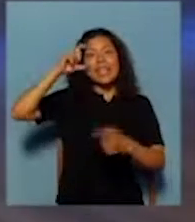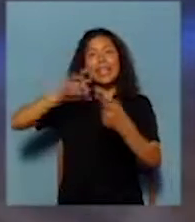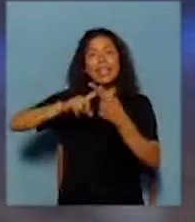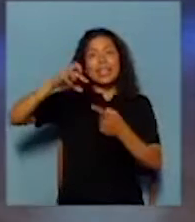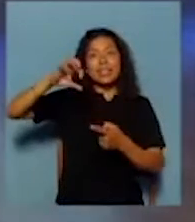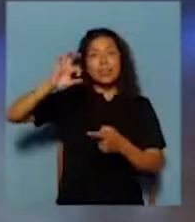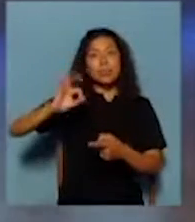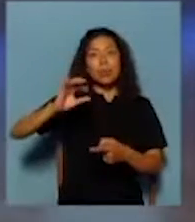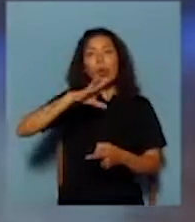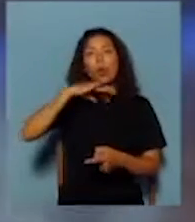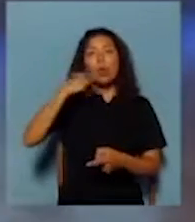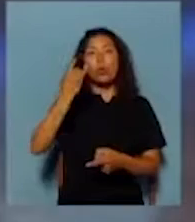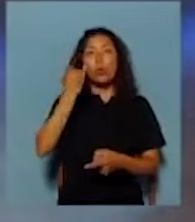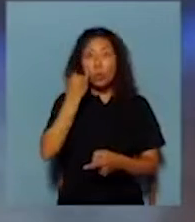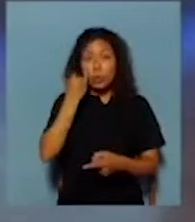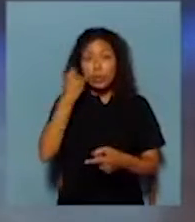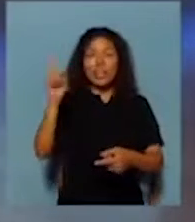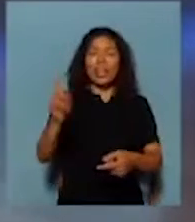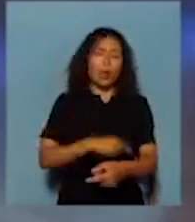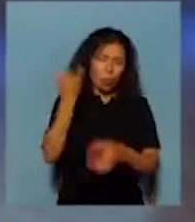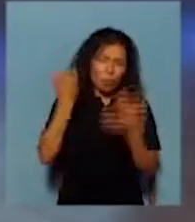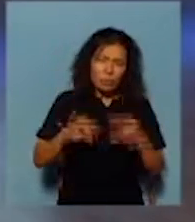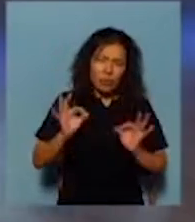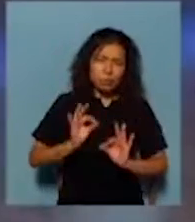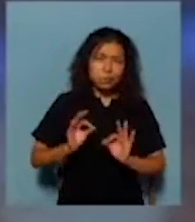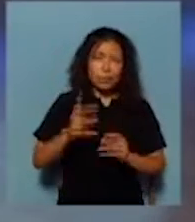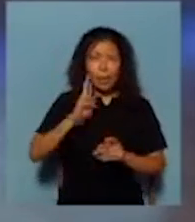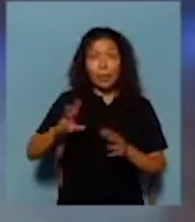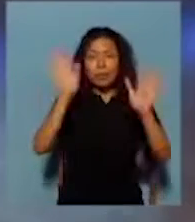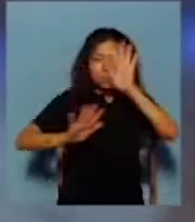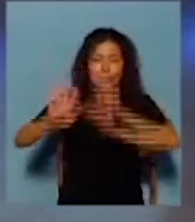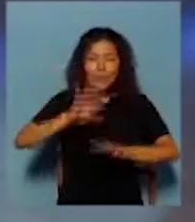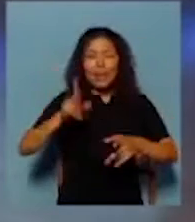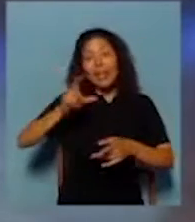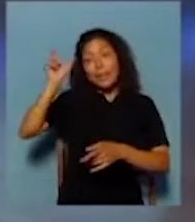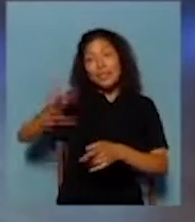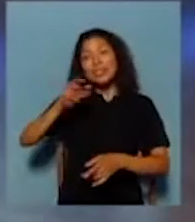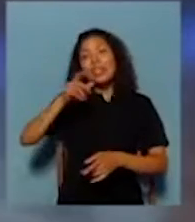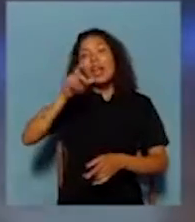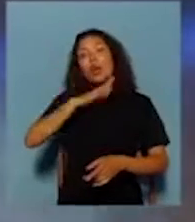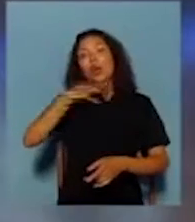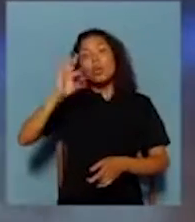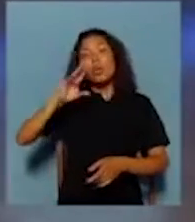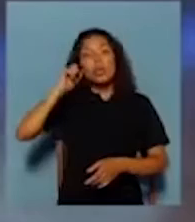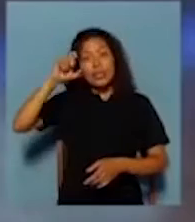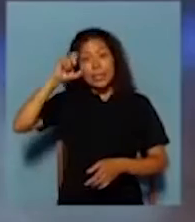lugar donde se están llevando a cabo los preparativos está Jorge Reales con el móvil. Hola Jorge, ¿cómo te va?